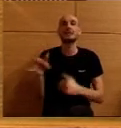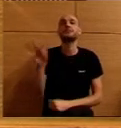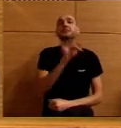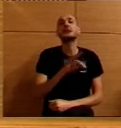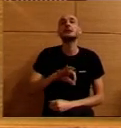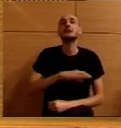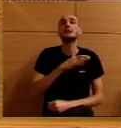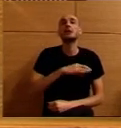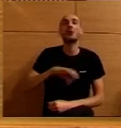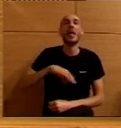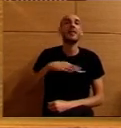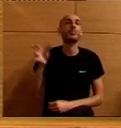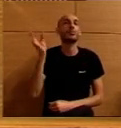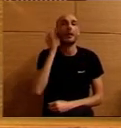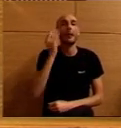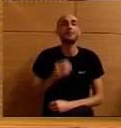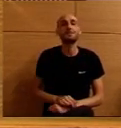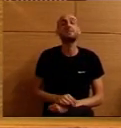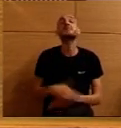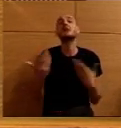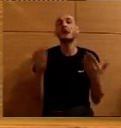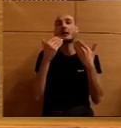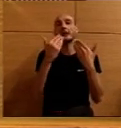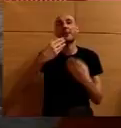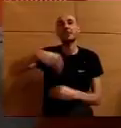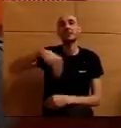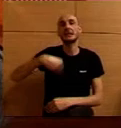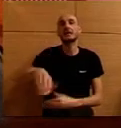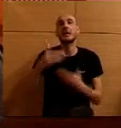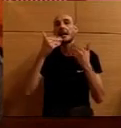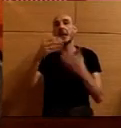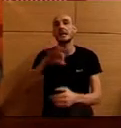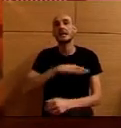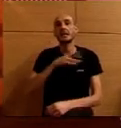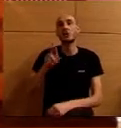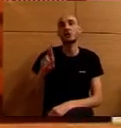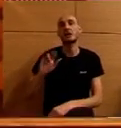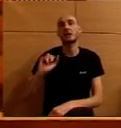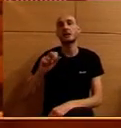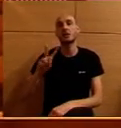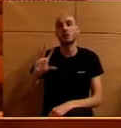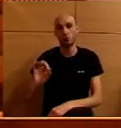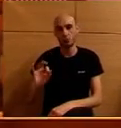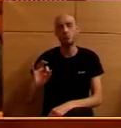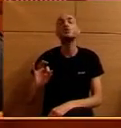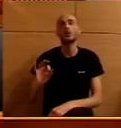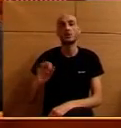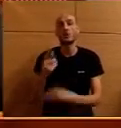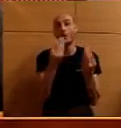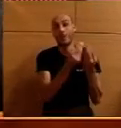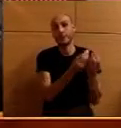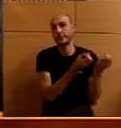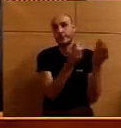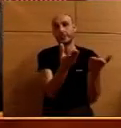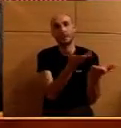diputada. Gracias, presidente. Gracias, señor Rius. Me ha ahorrado el tema de las cifras y así